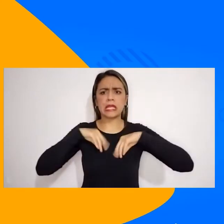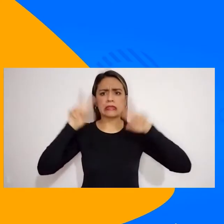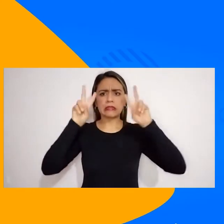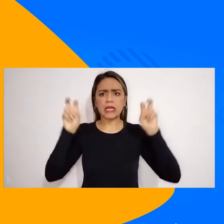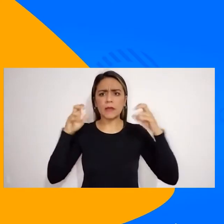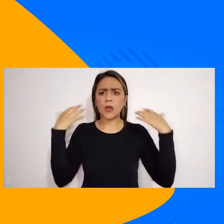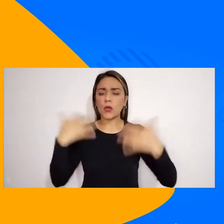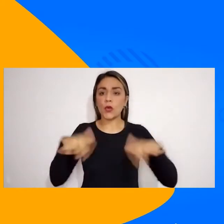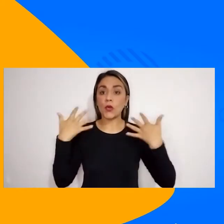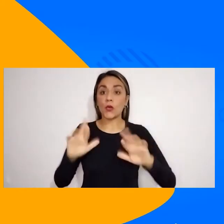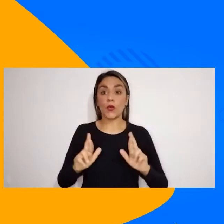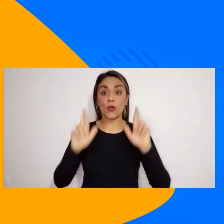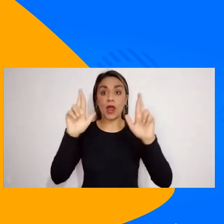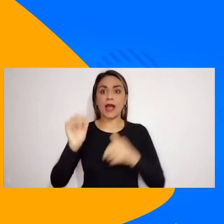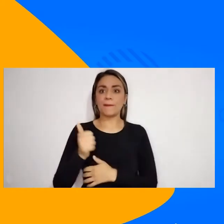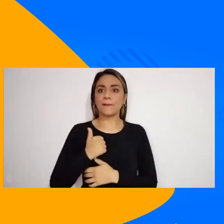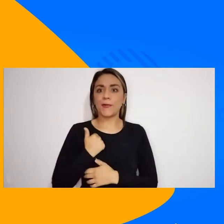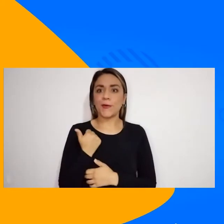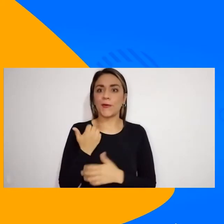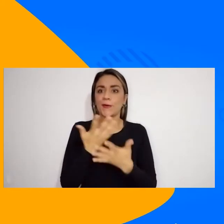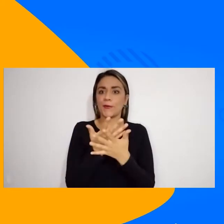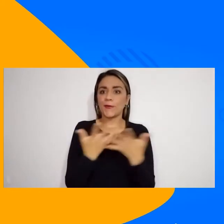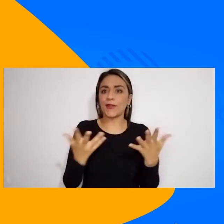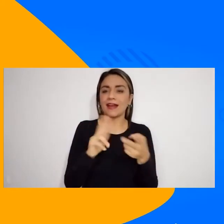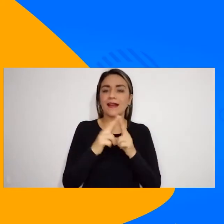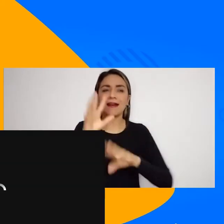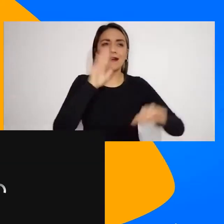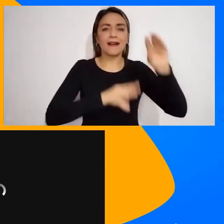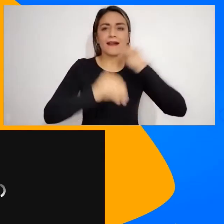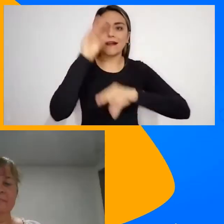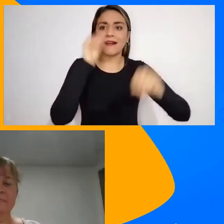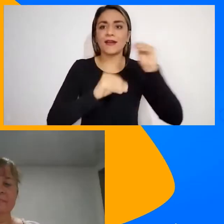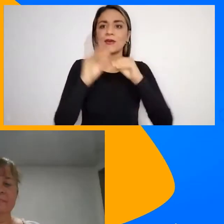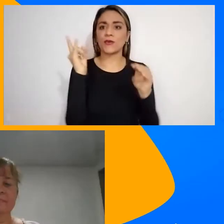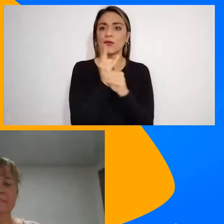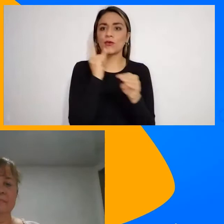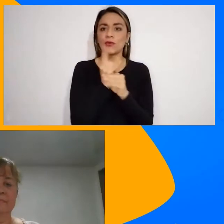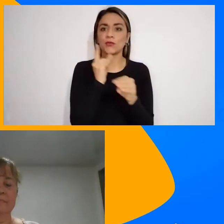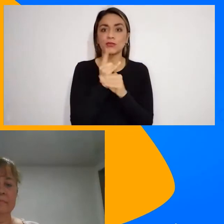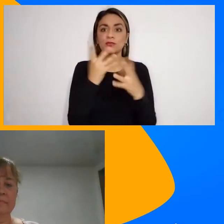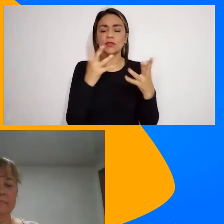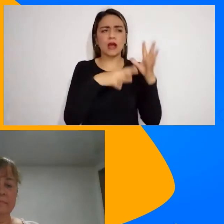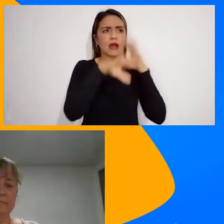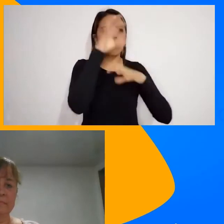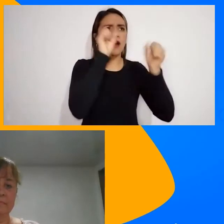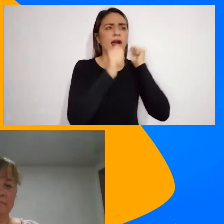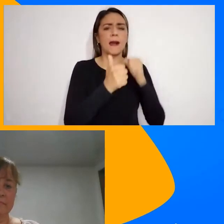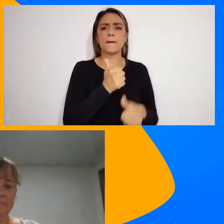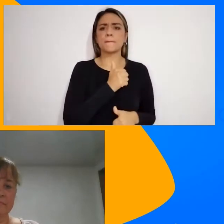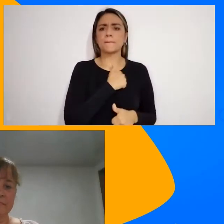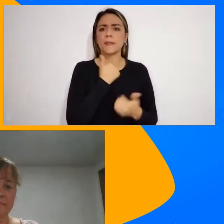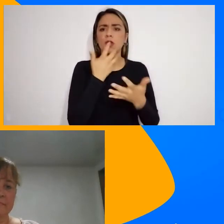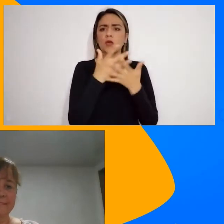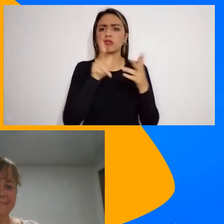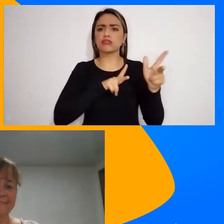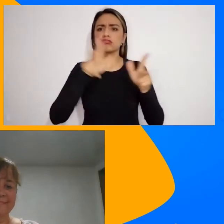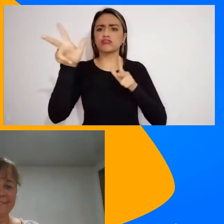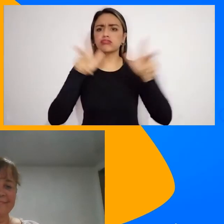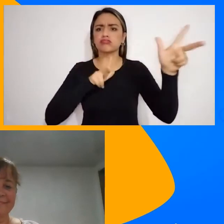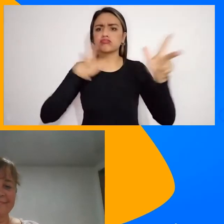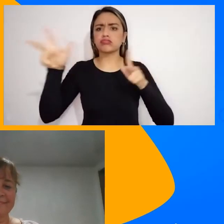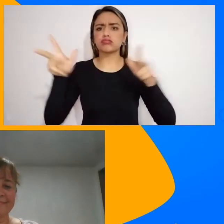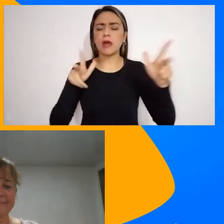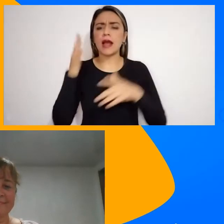que esperamos que lo aprovechen, que lo empiecen a utilizar en todos sus viajes cotidianos, en su